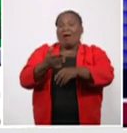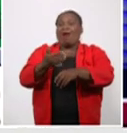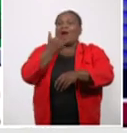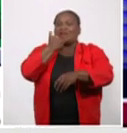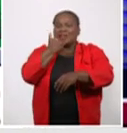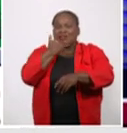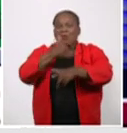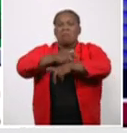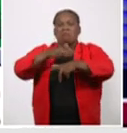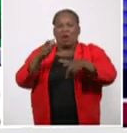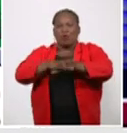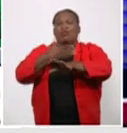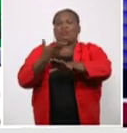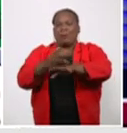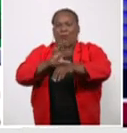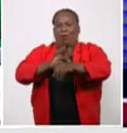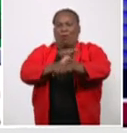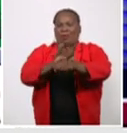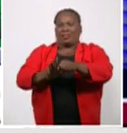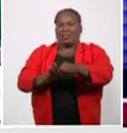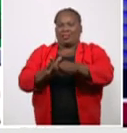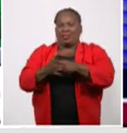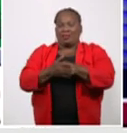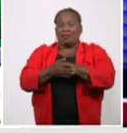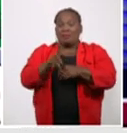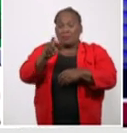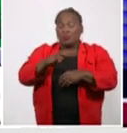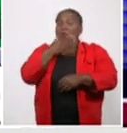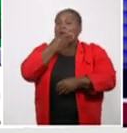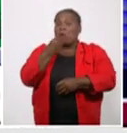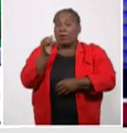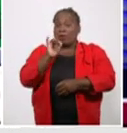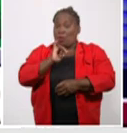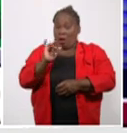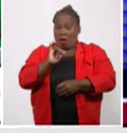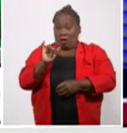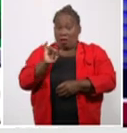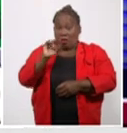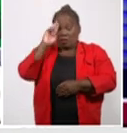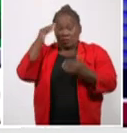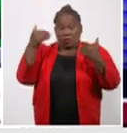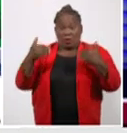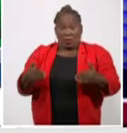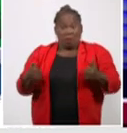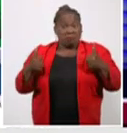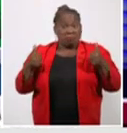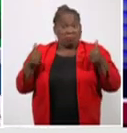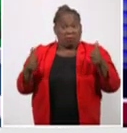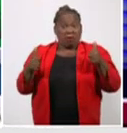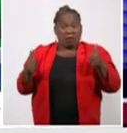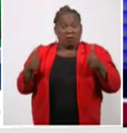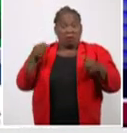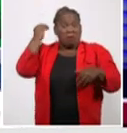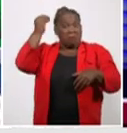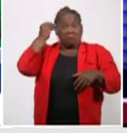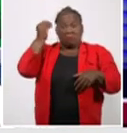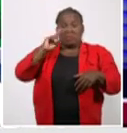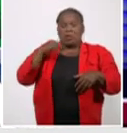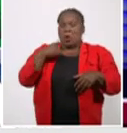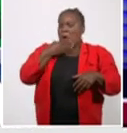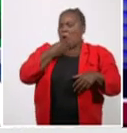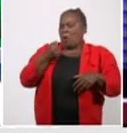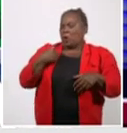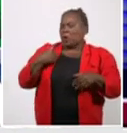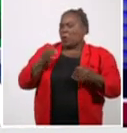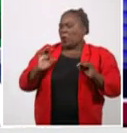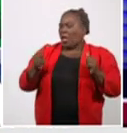demás. Incluso personas jóvenes y sanas, para no pensar, no, yo soy joven, a mí no yo